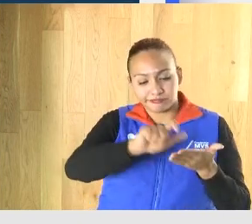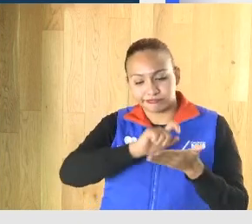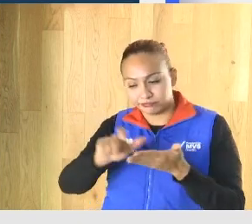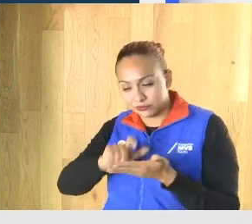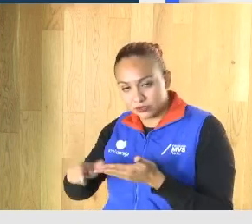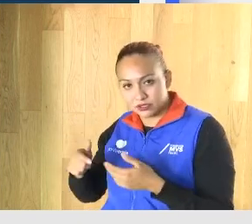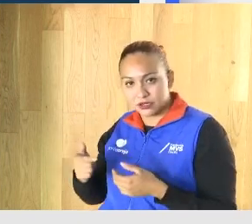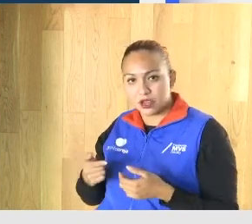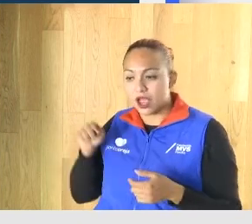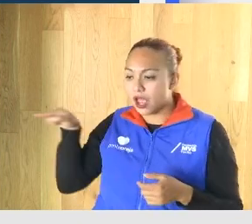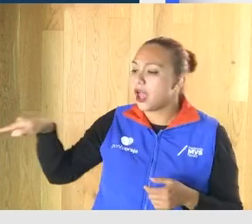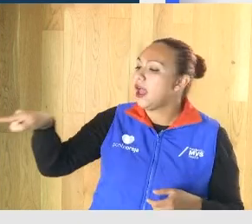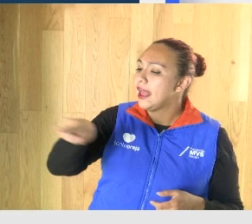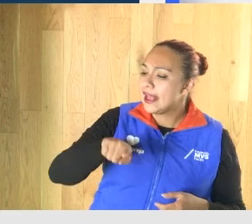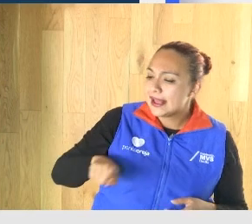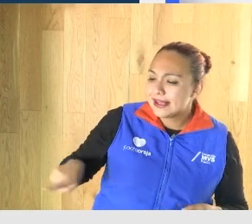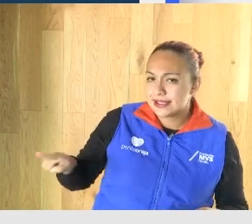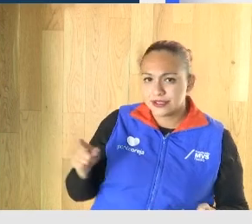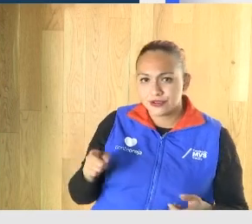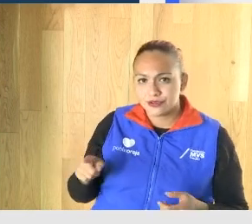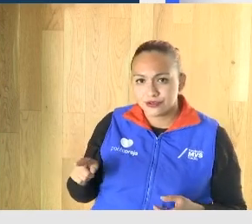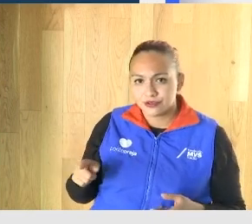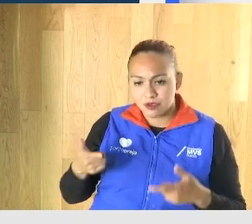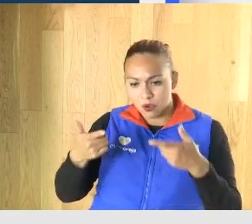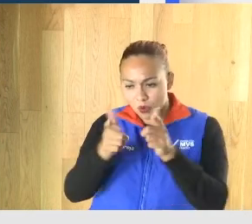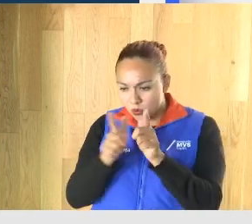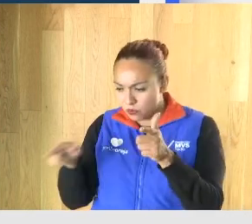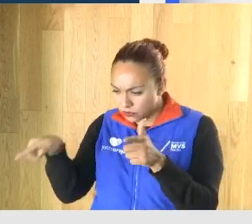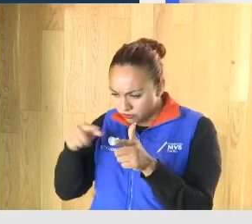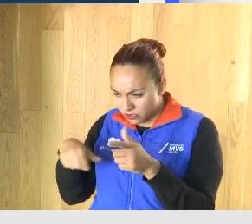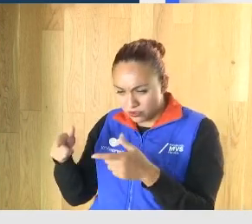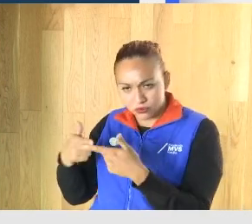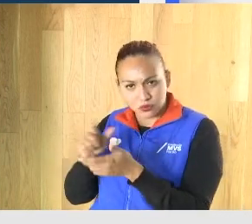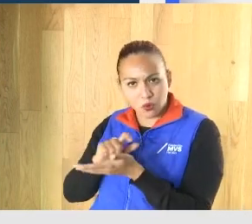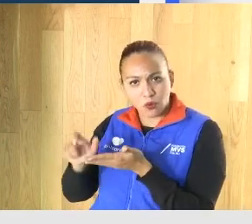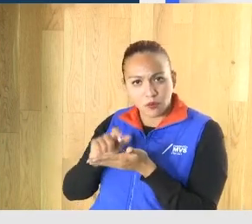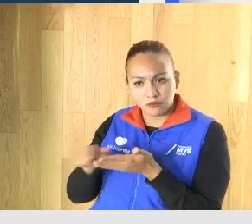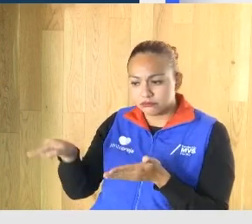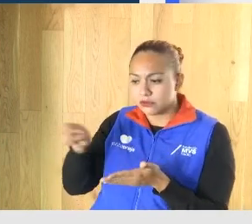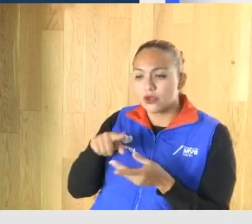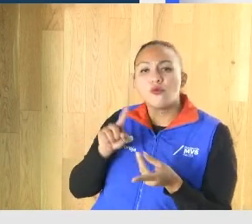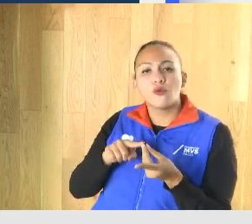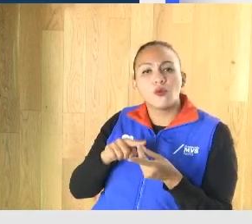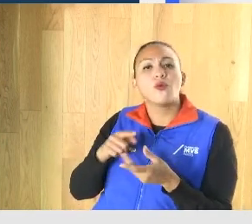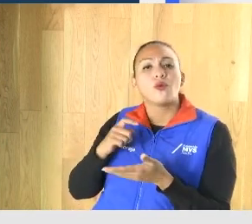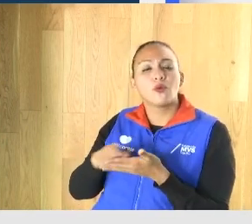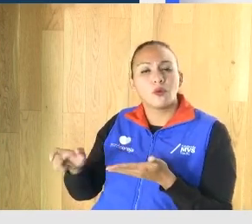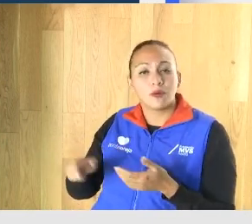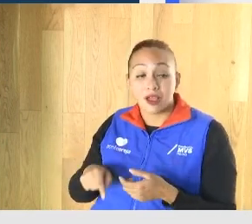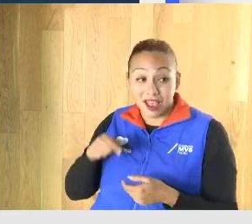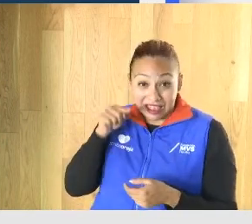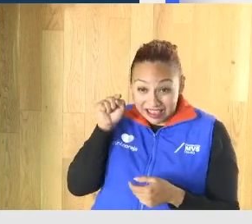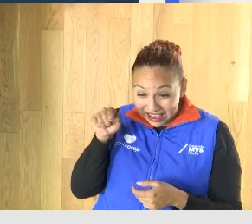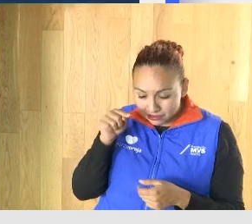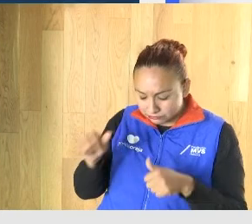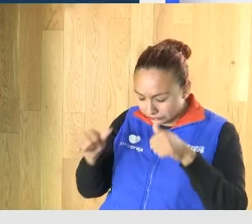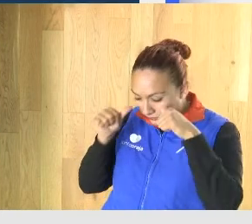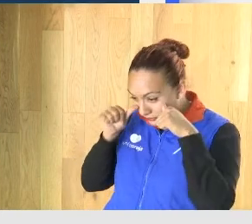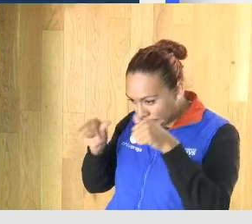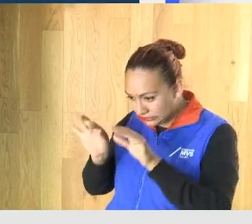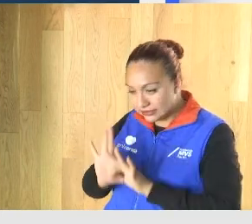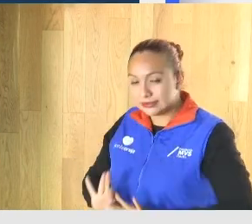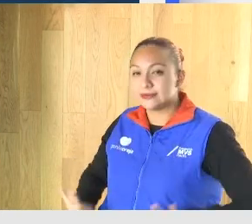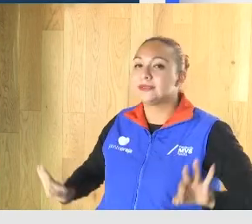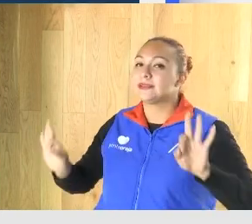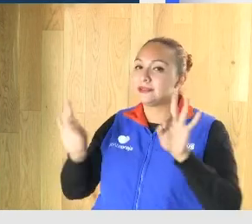donde casi siempre en muchos sectores está las emisiones de manera más intensiva, ¿no? Por lo tanto, yo